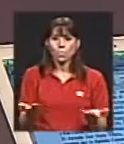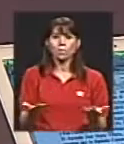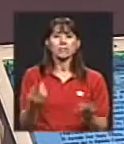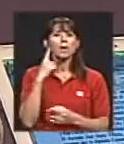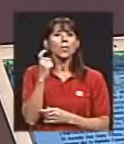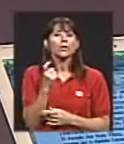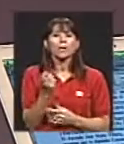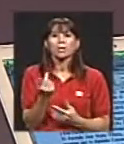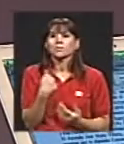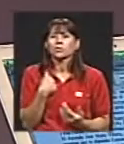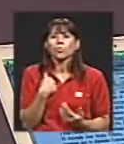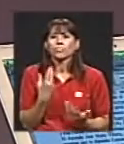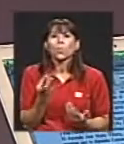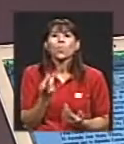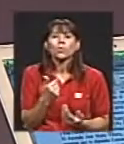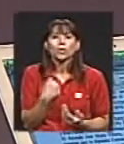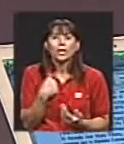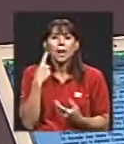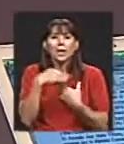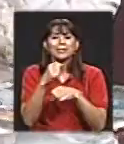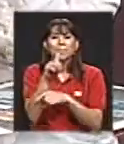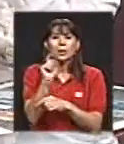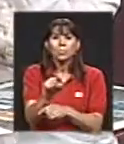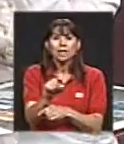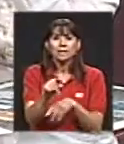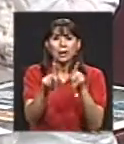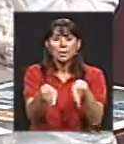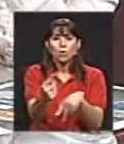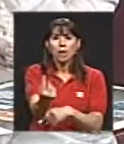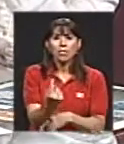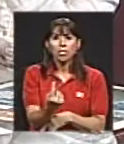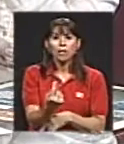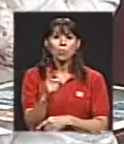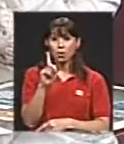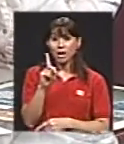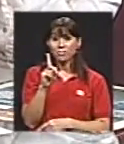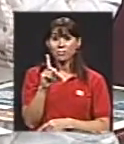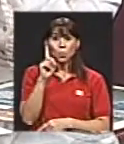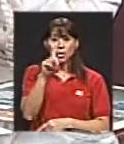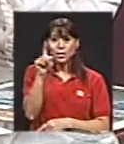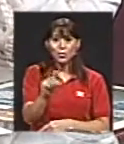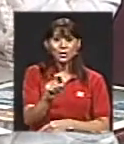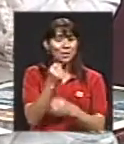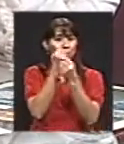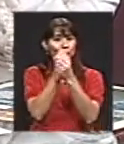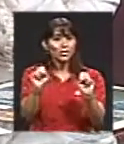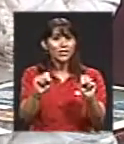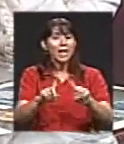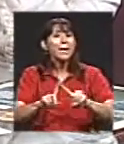tenía yo para hacerle preguntas a las personas que llegaba una pregunta era lo que yo podía el suceso era imposible pero si yo tenía